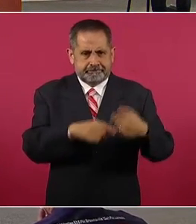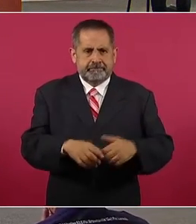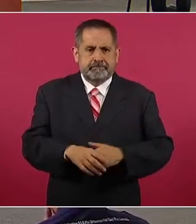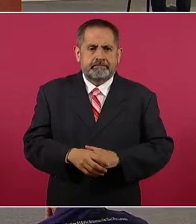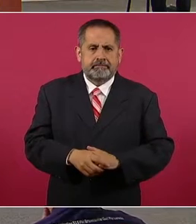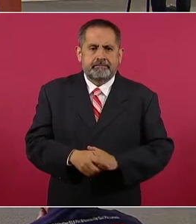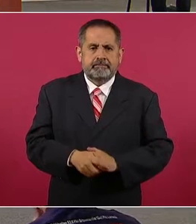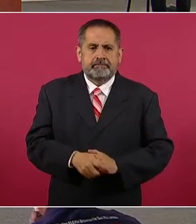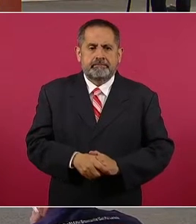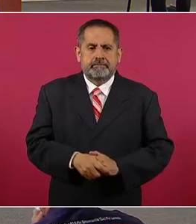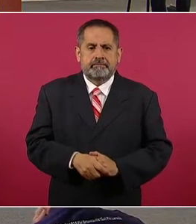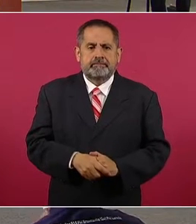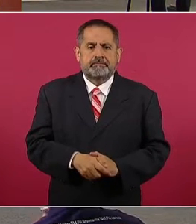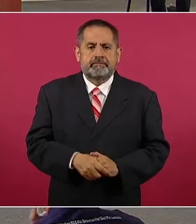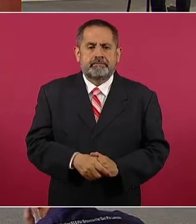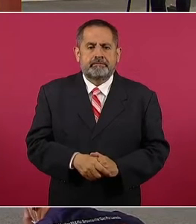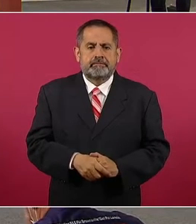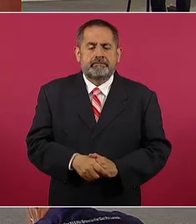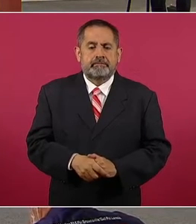regrésala.